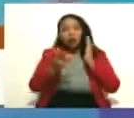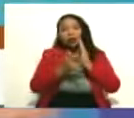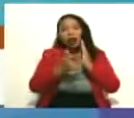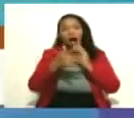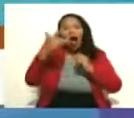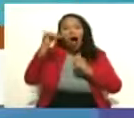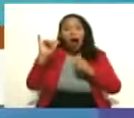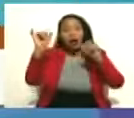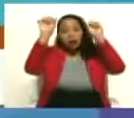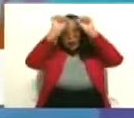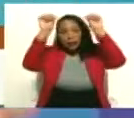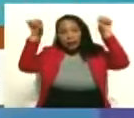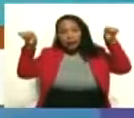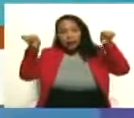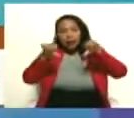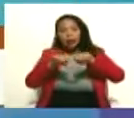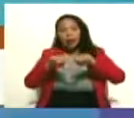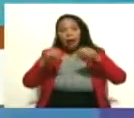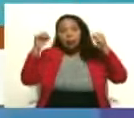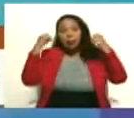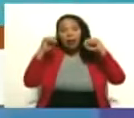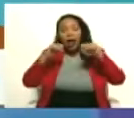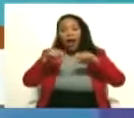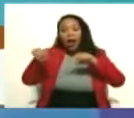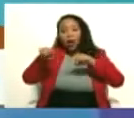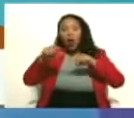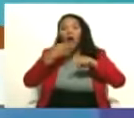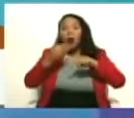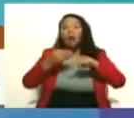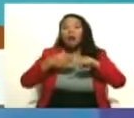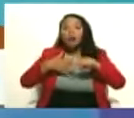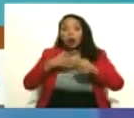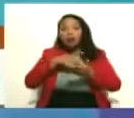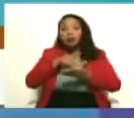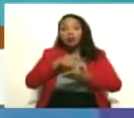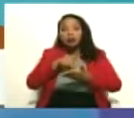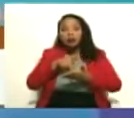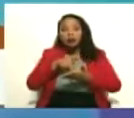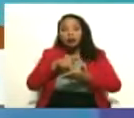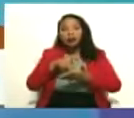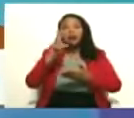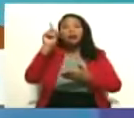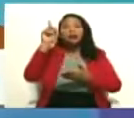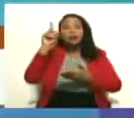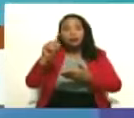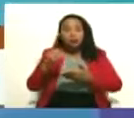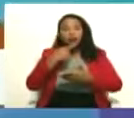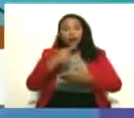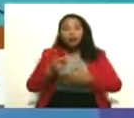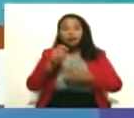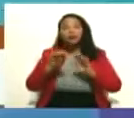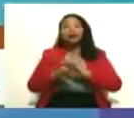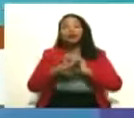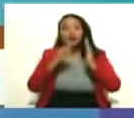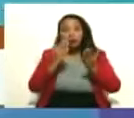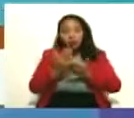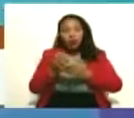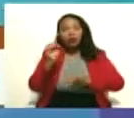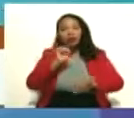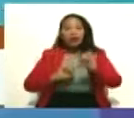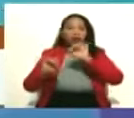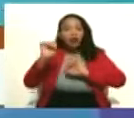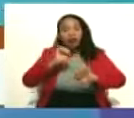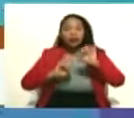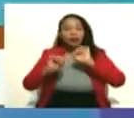habrá un sistema de simulacro para que los jóvenes puedan participar y también decirle al mundo que defienden